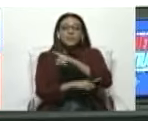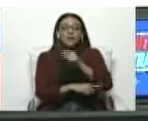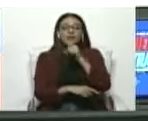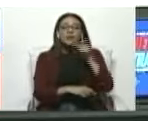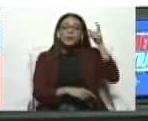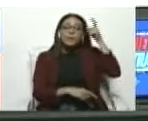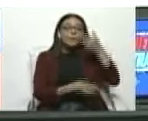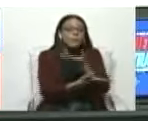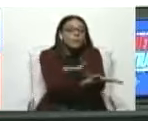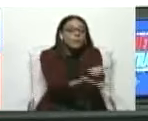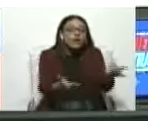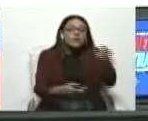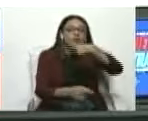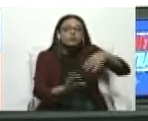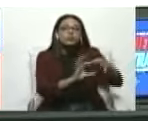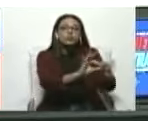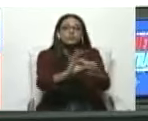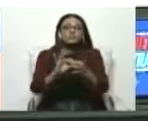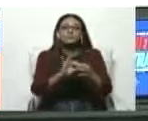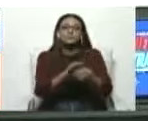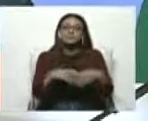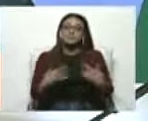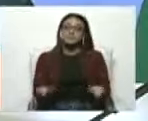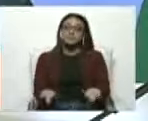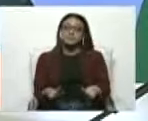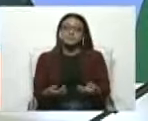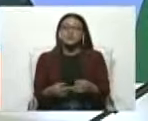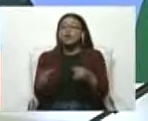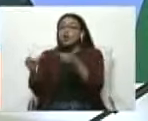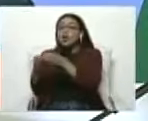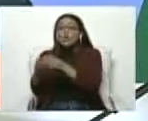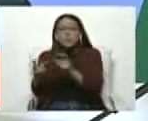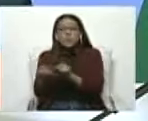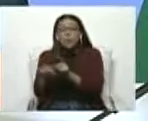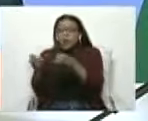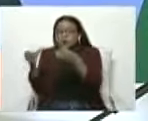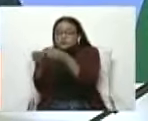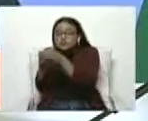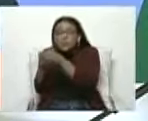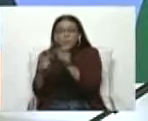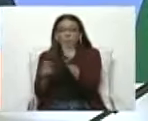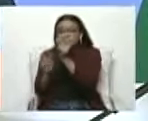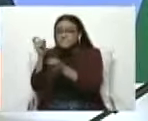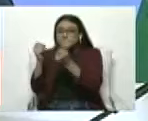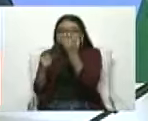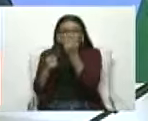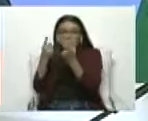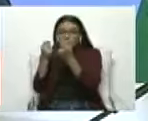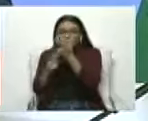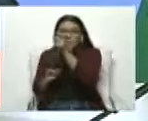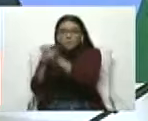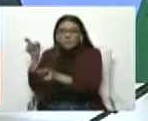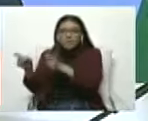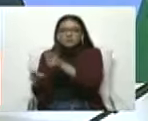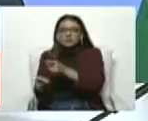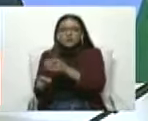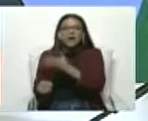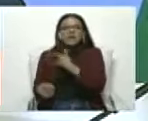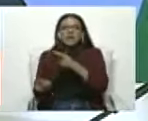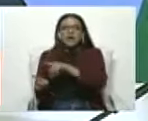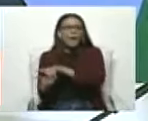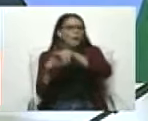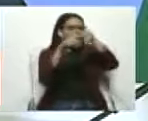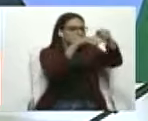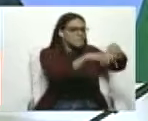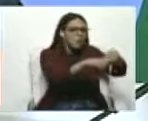las élites mantenerse. De la minoría, imponerse sobre la mayoría. Estamos